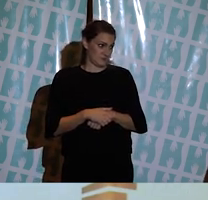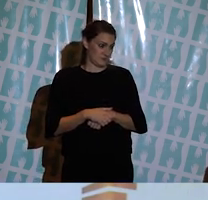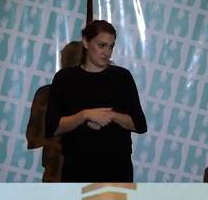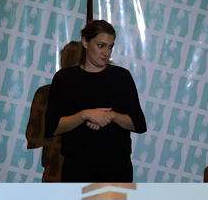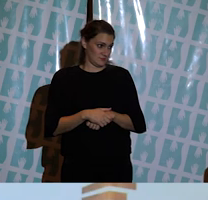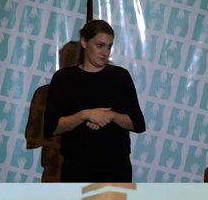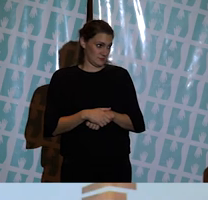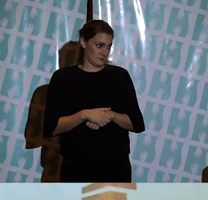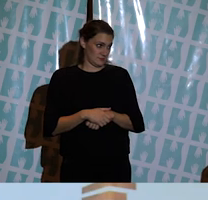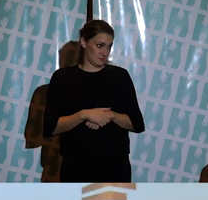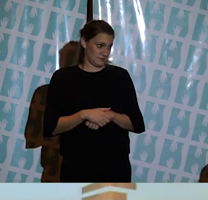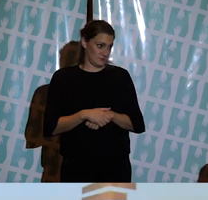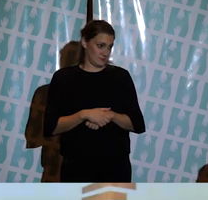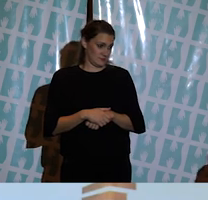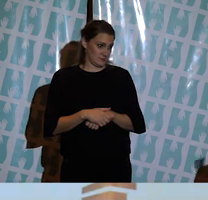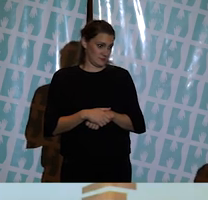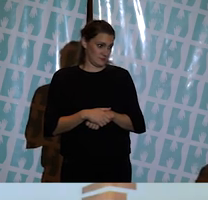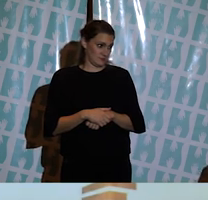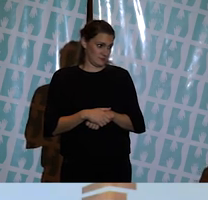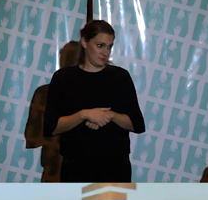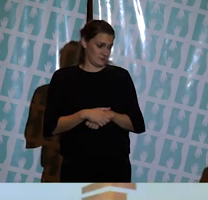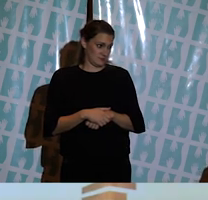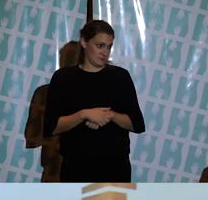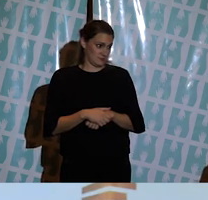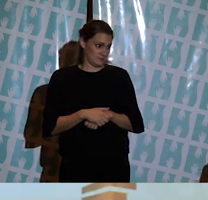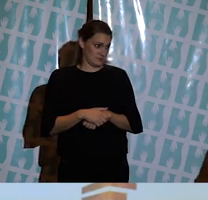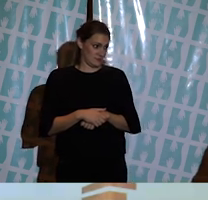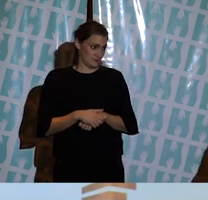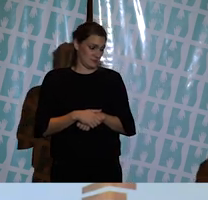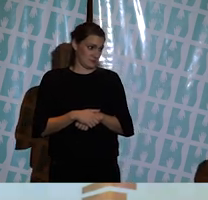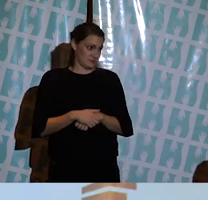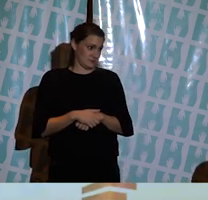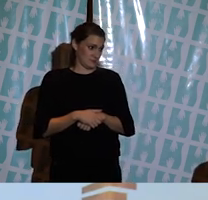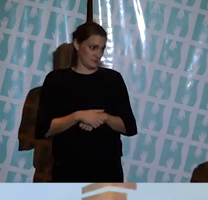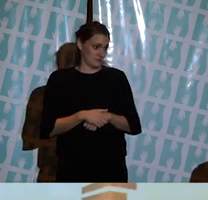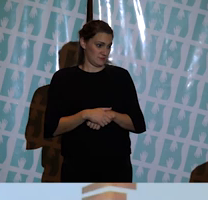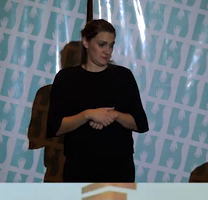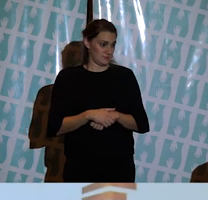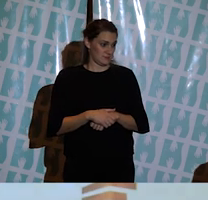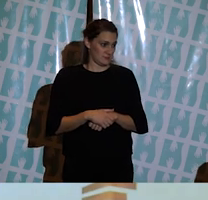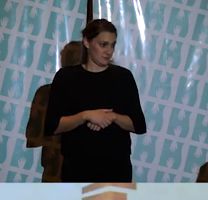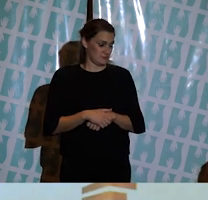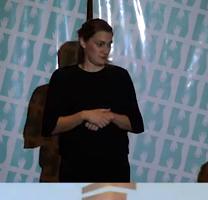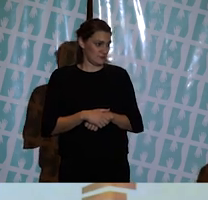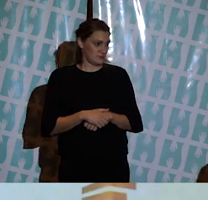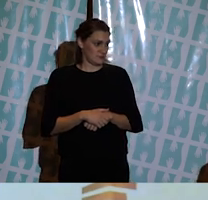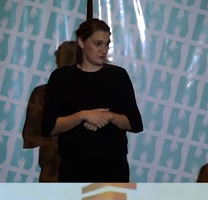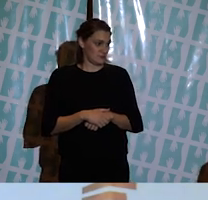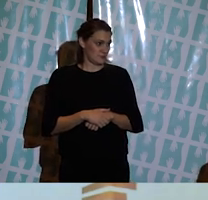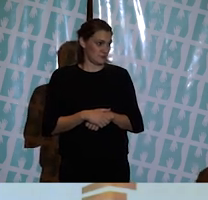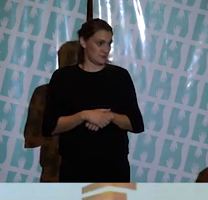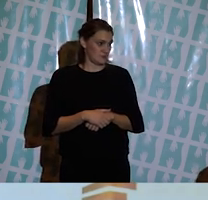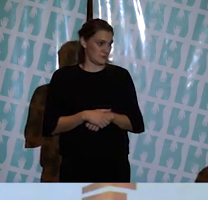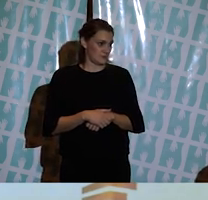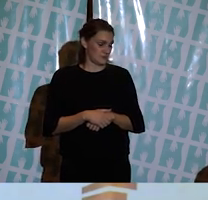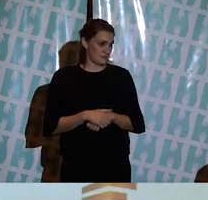Yo tengo una pregunta interesante acerca de esta charla sobre adicciones. Yo estoy pensando, ¿cómo es la solución de una